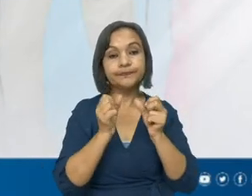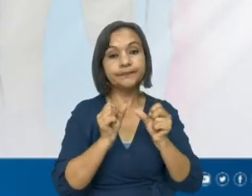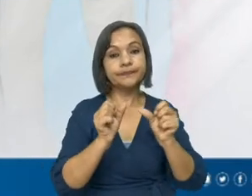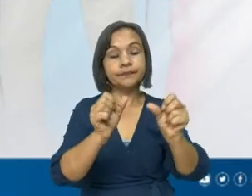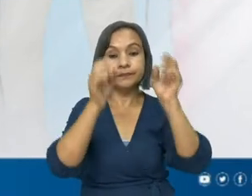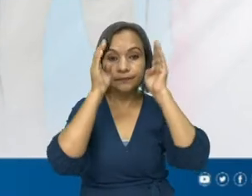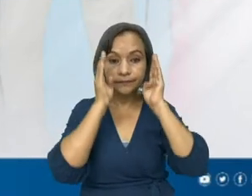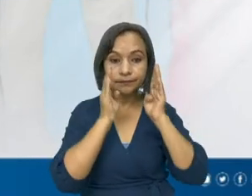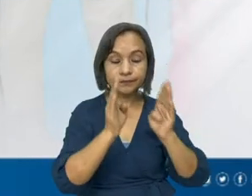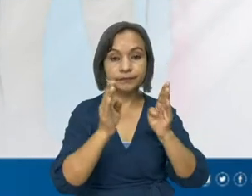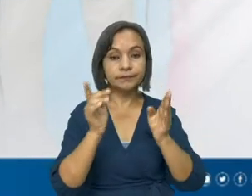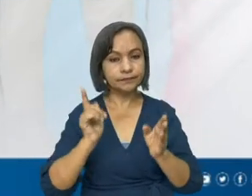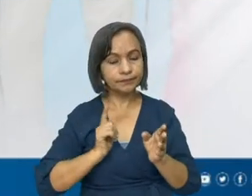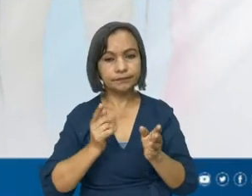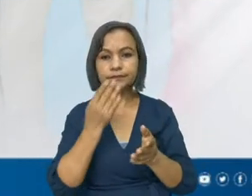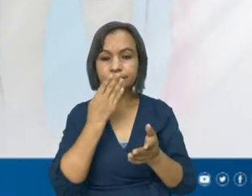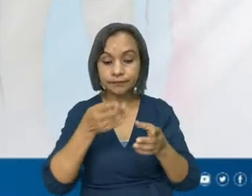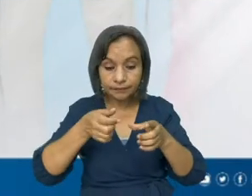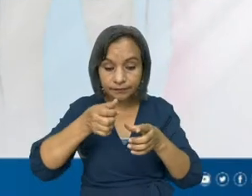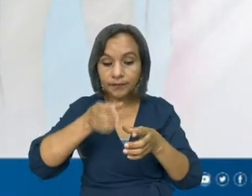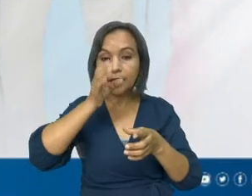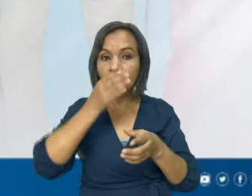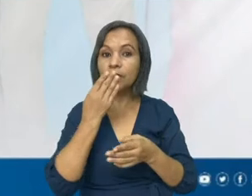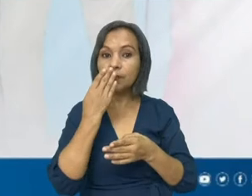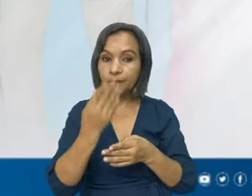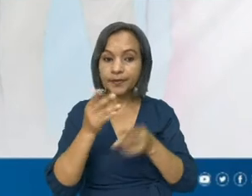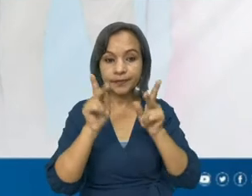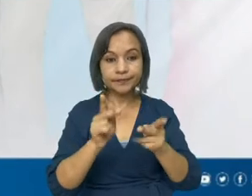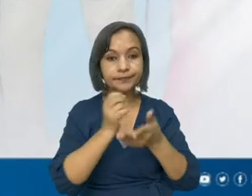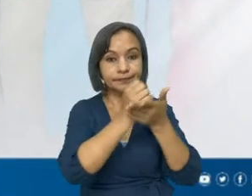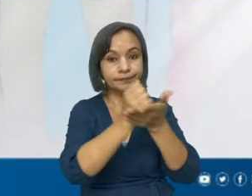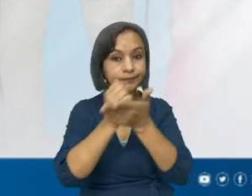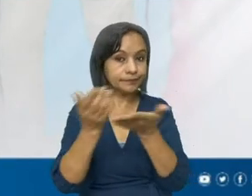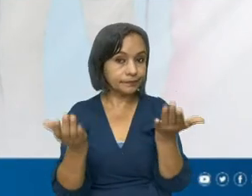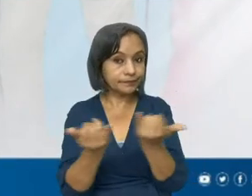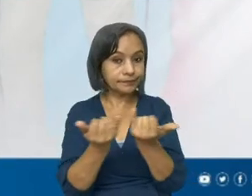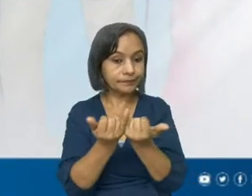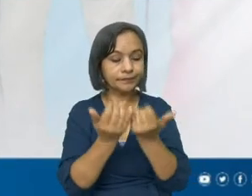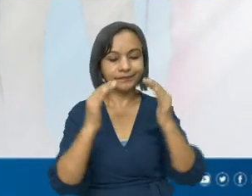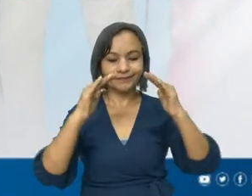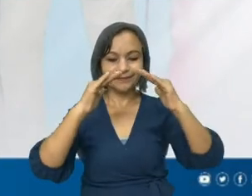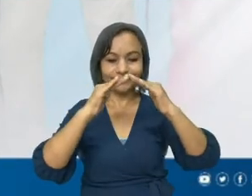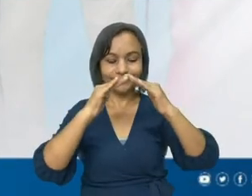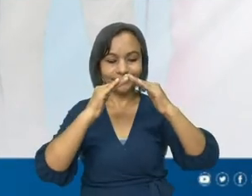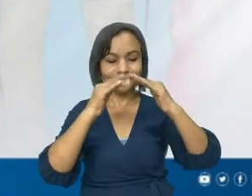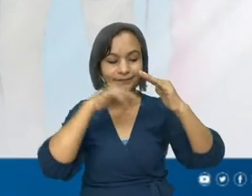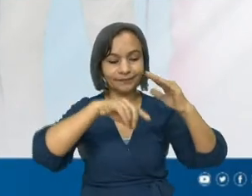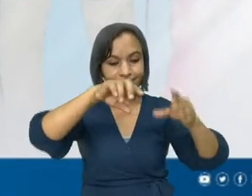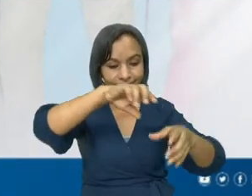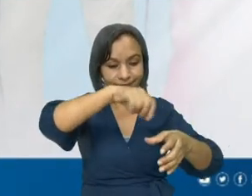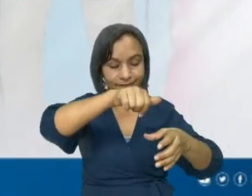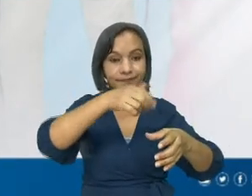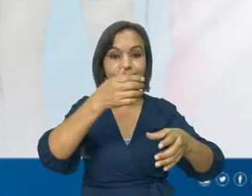el servicio, y que tenga calidad de ese servicio que se brinda a la gente, pero también que esté dentro de la casa. Y las estadísticas